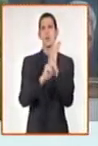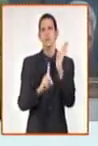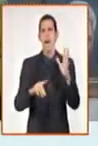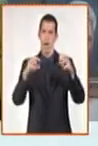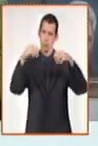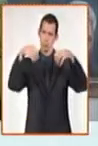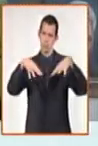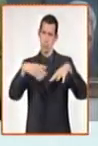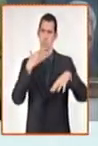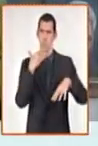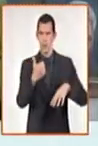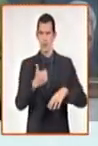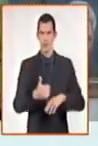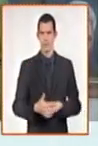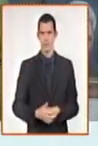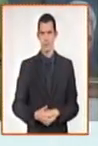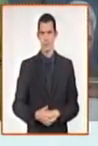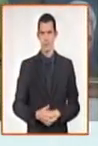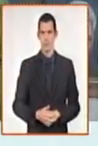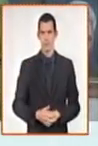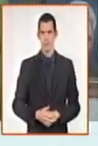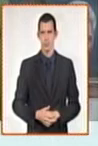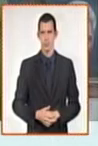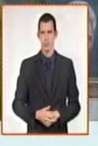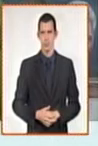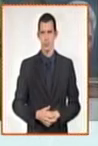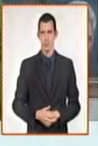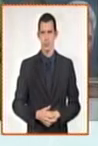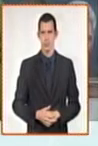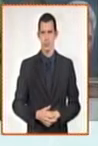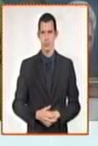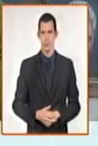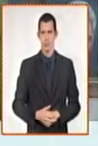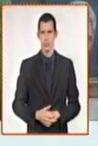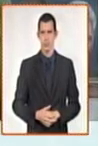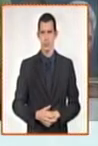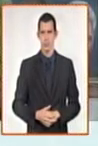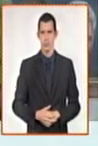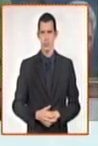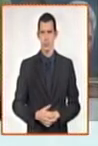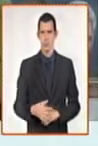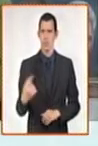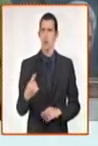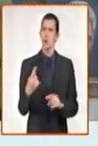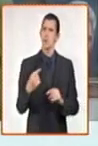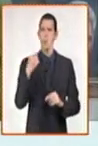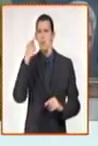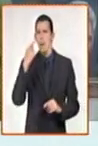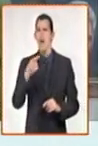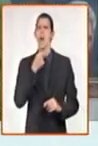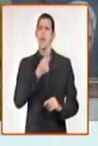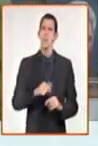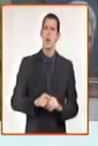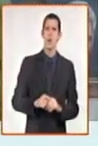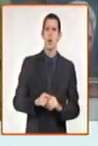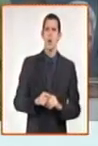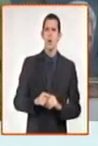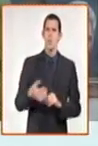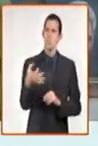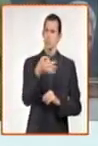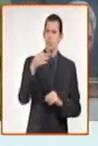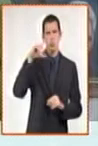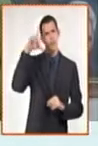tenemos en algunos de los municipios. También se ha estado asegurando el nivel de población de los municipios, fundamentalmente de las cabeceras del municipio Sandino, municipio